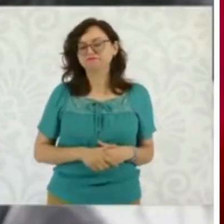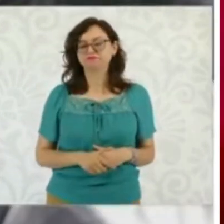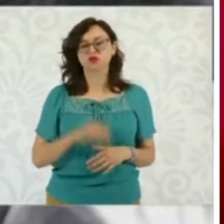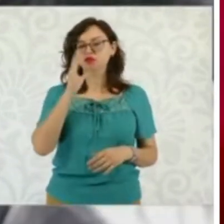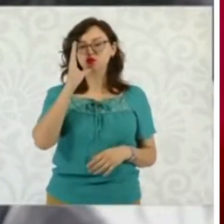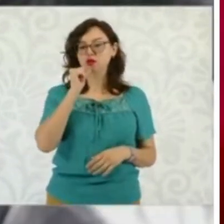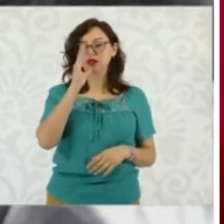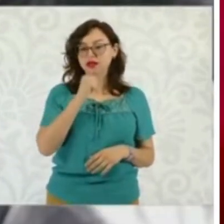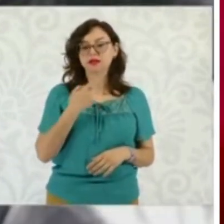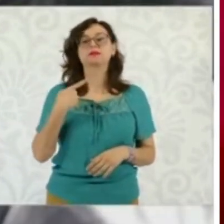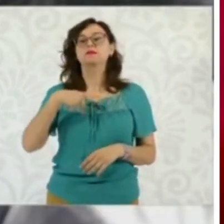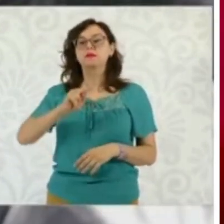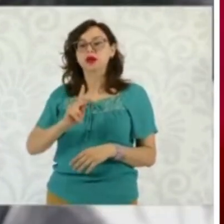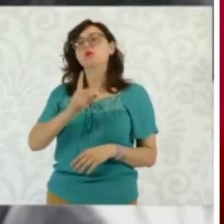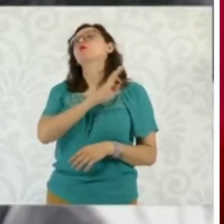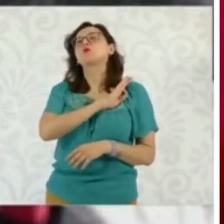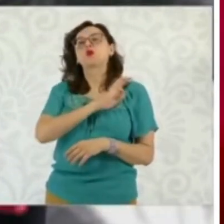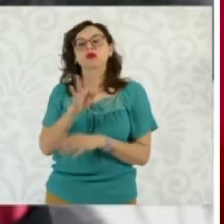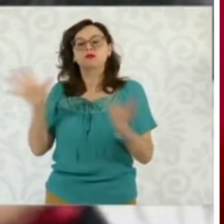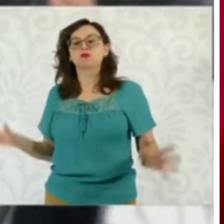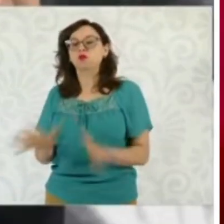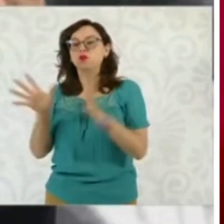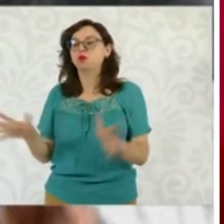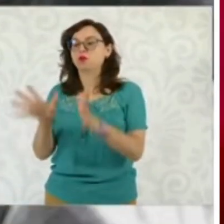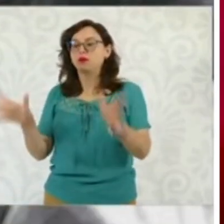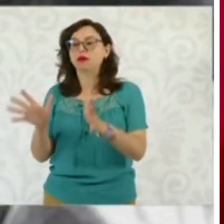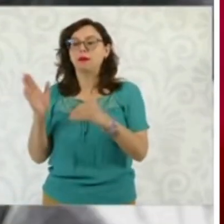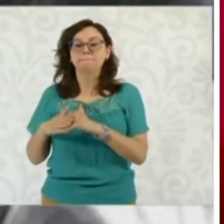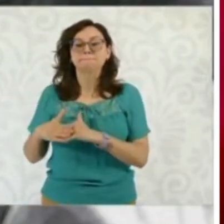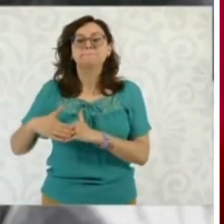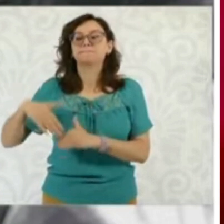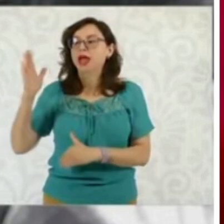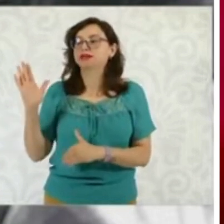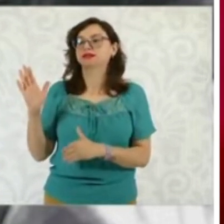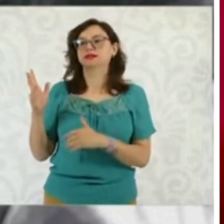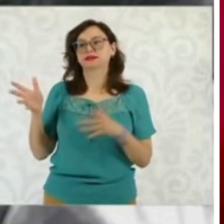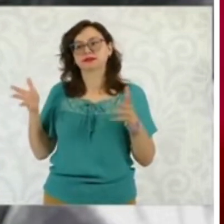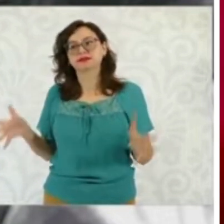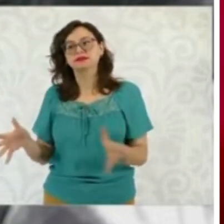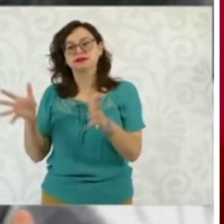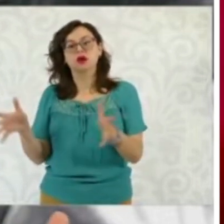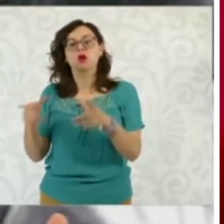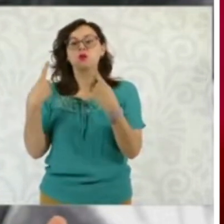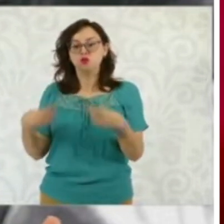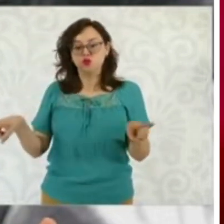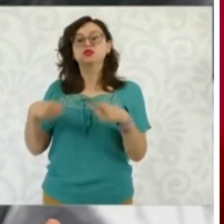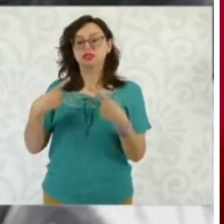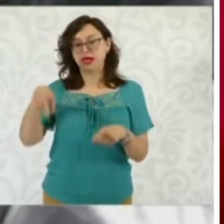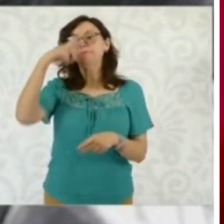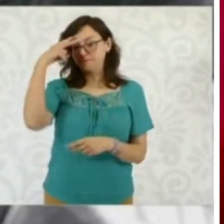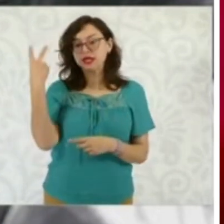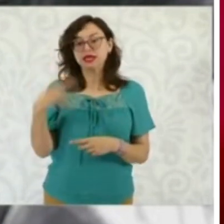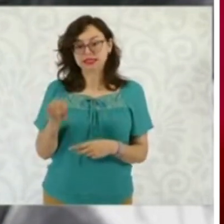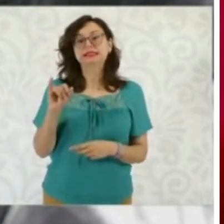promover a través de un concurso que se va a hacer de participación masiva, la música mexicana en sus